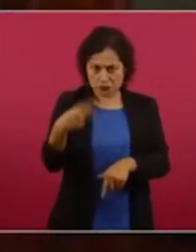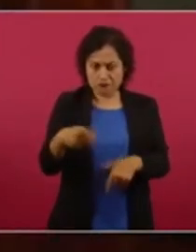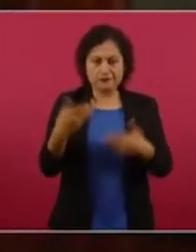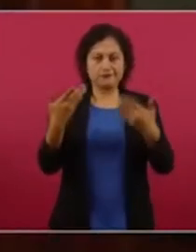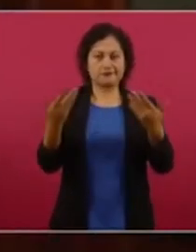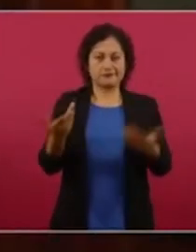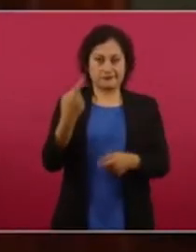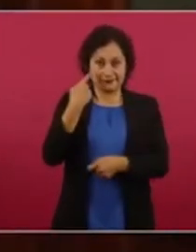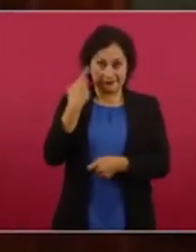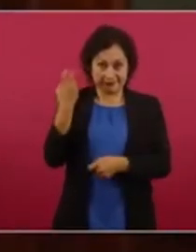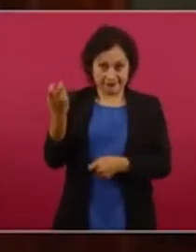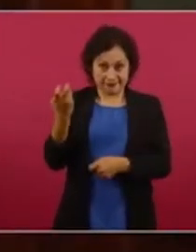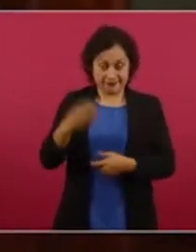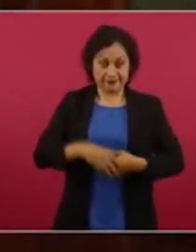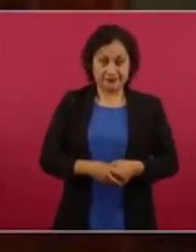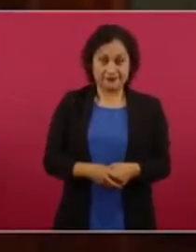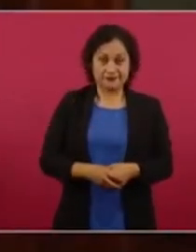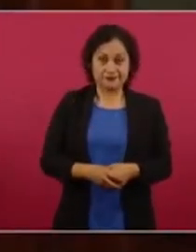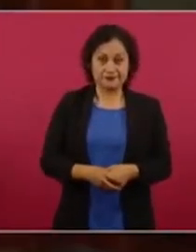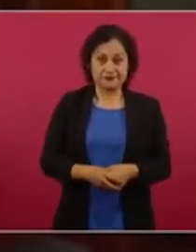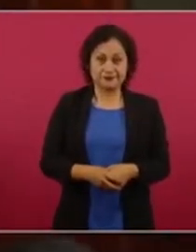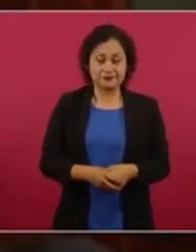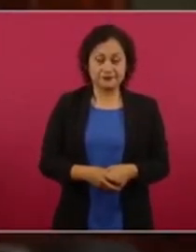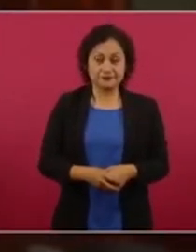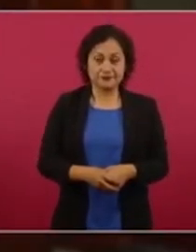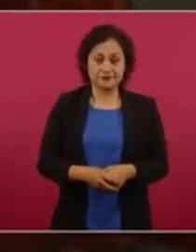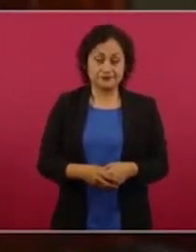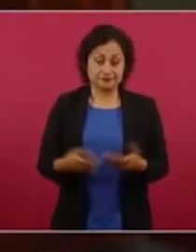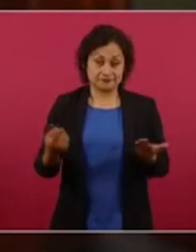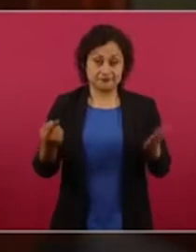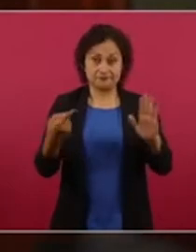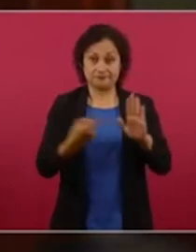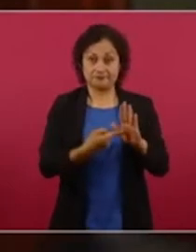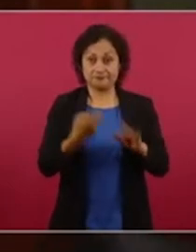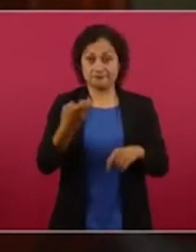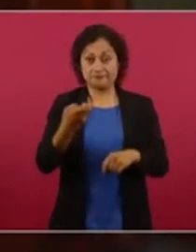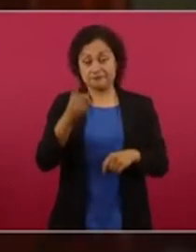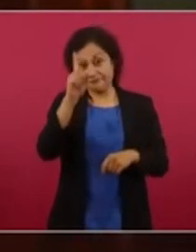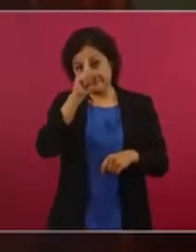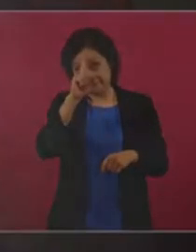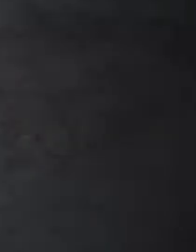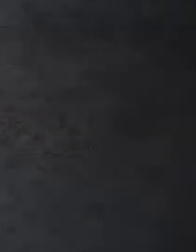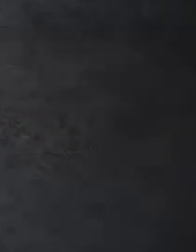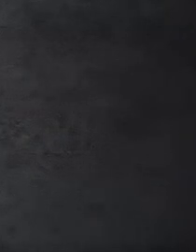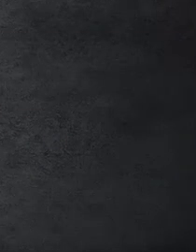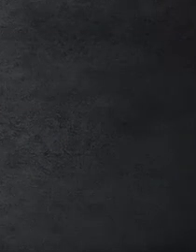del proceso que les recomiendo a todos los jóvenes.